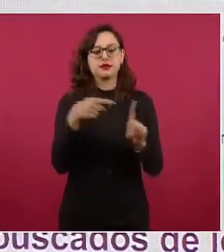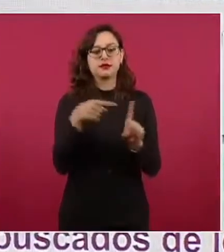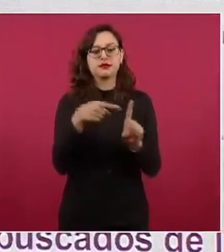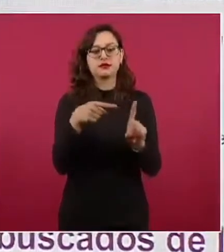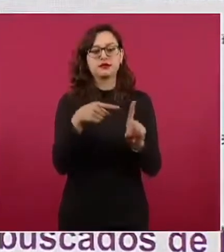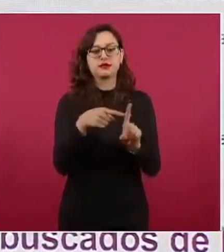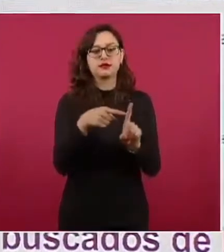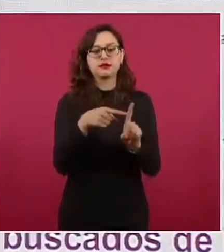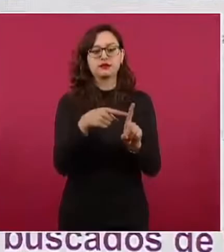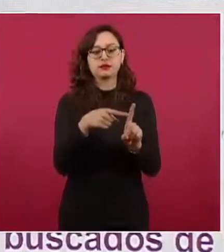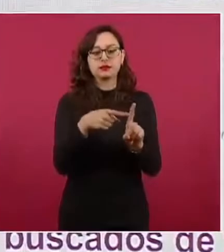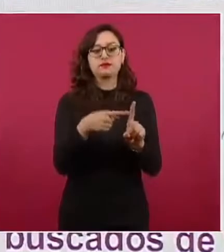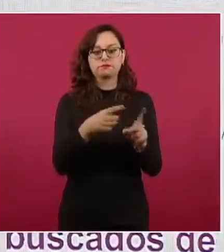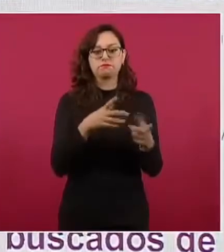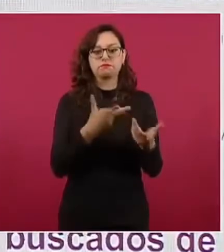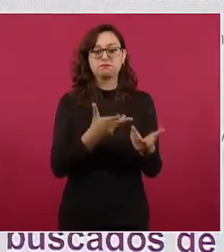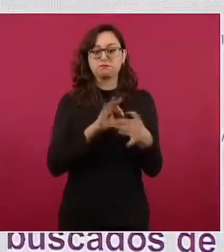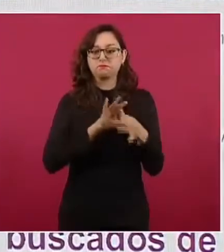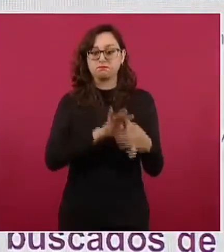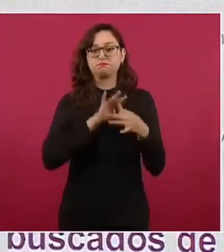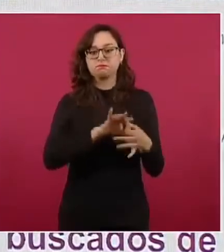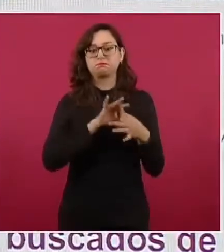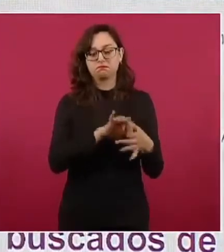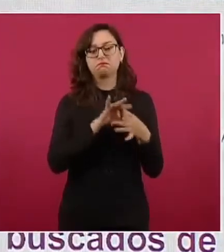era simpatizante nuestro.